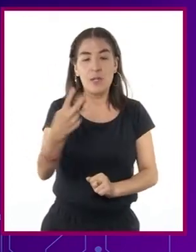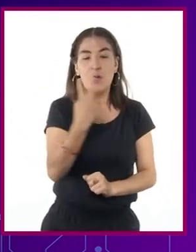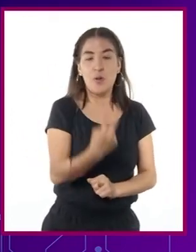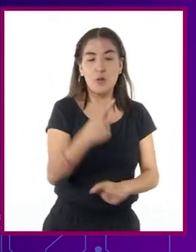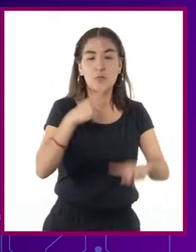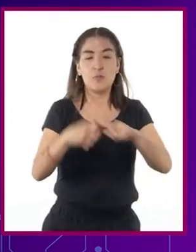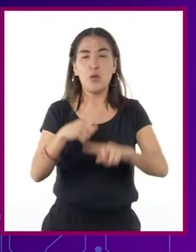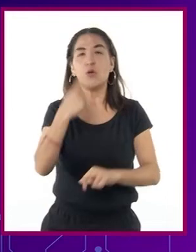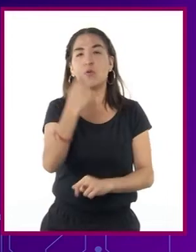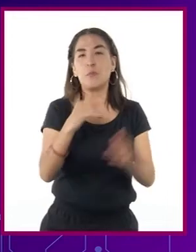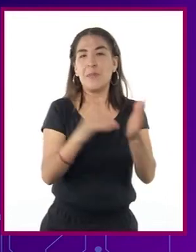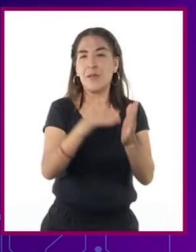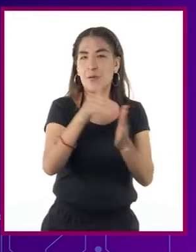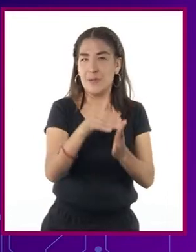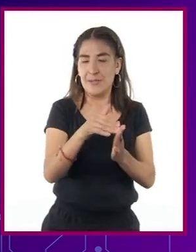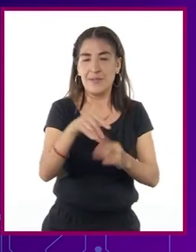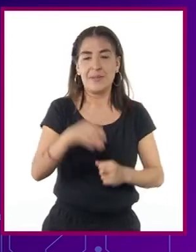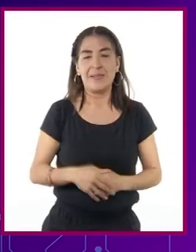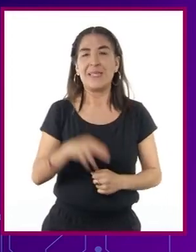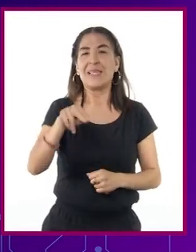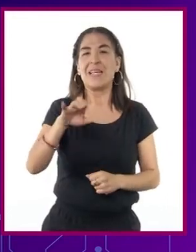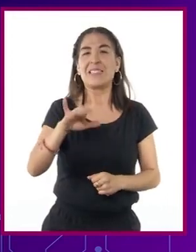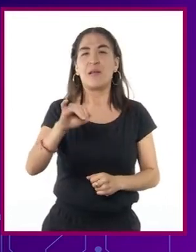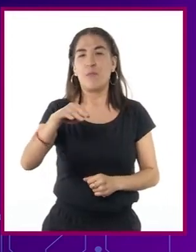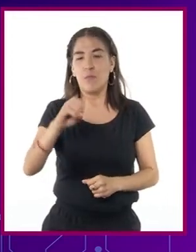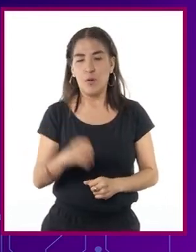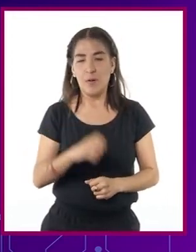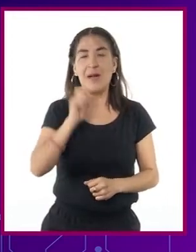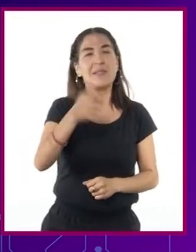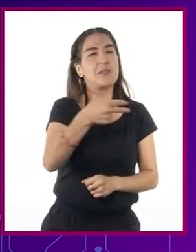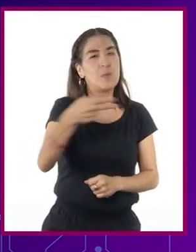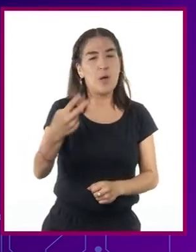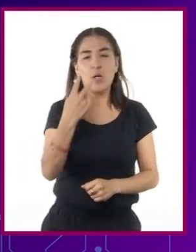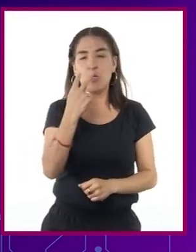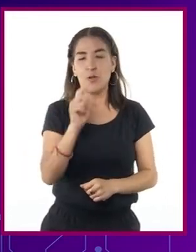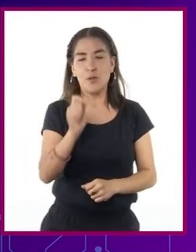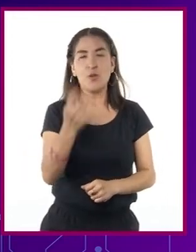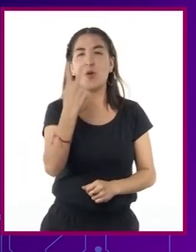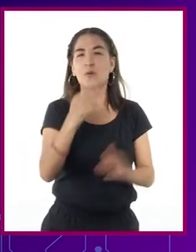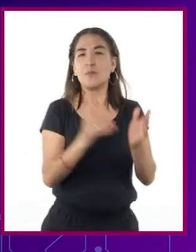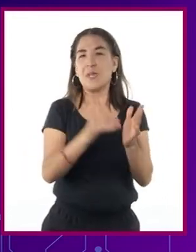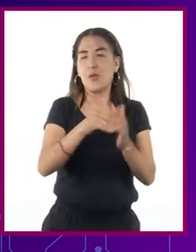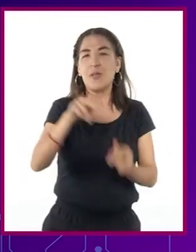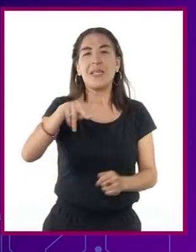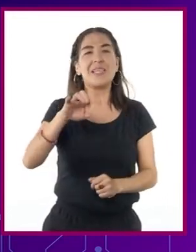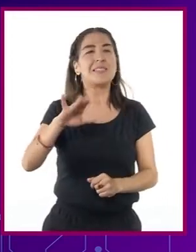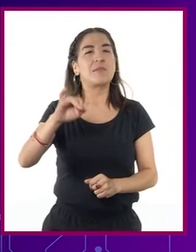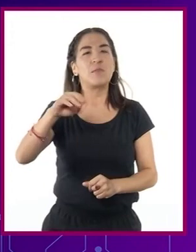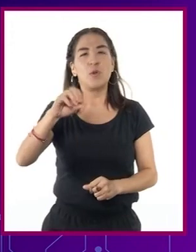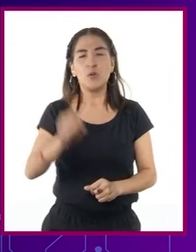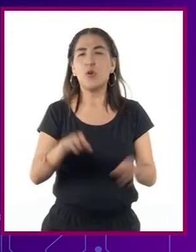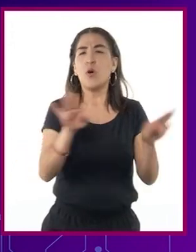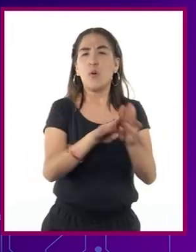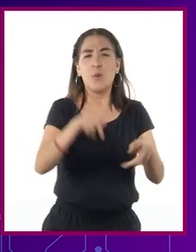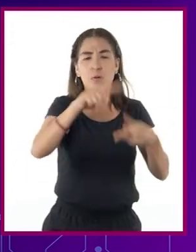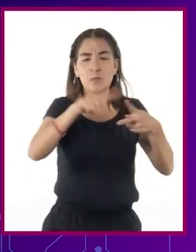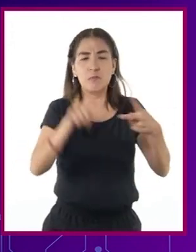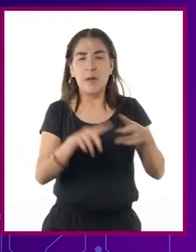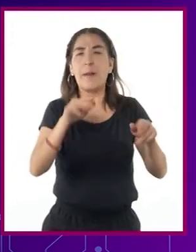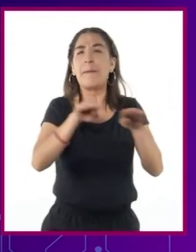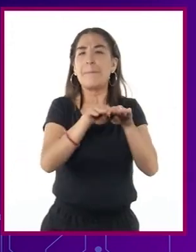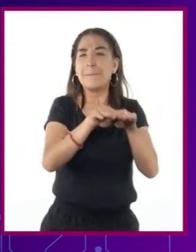2 por 1 millonésimo, lo que es igual a 2 millonésimos. Al comparar estas dos últimas formas de tener la